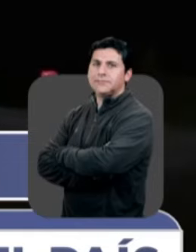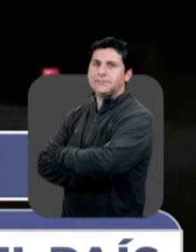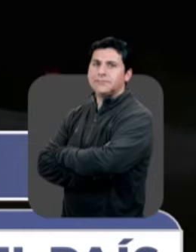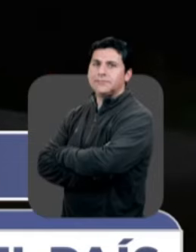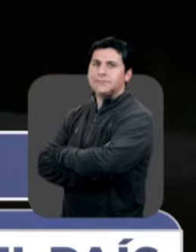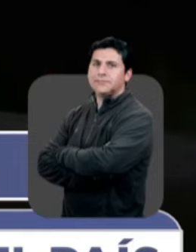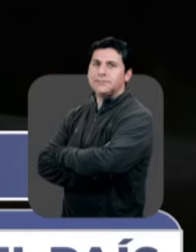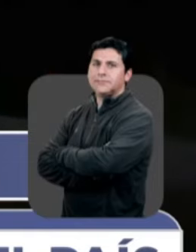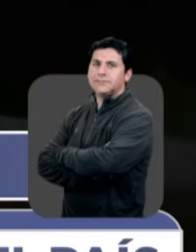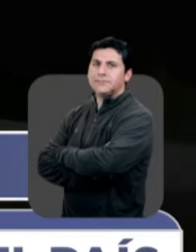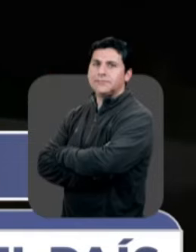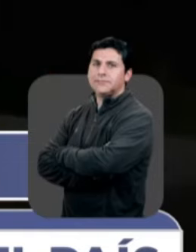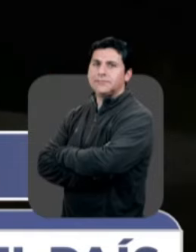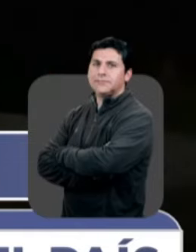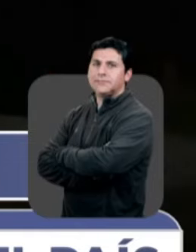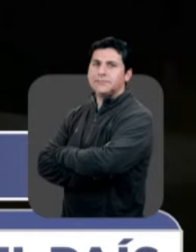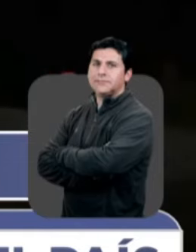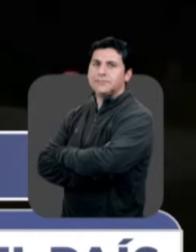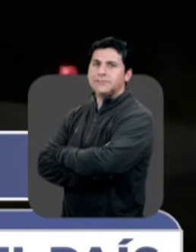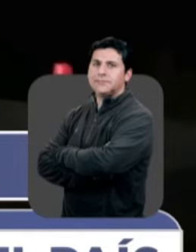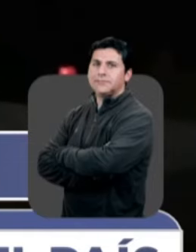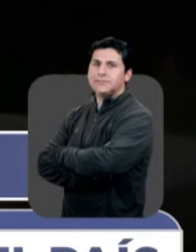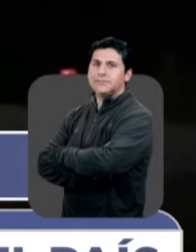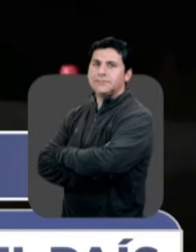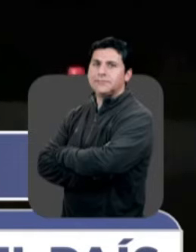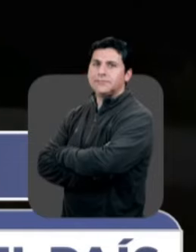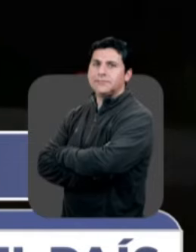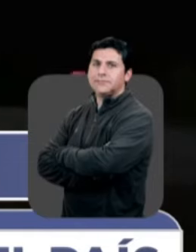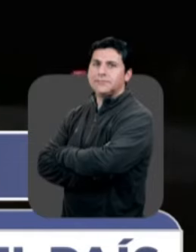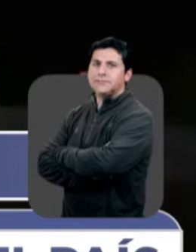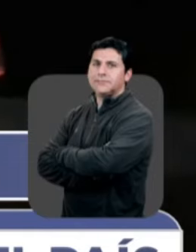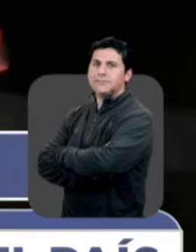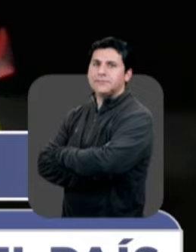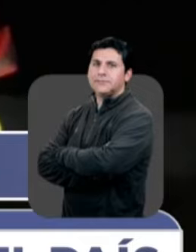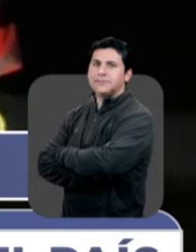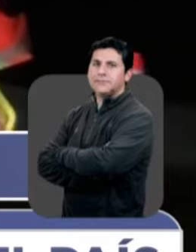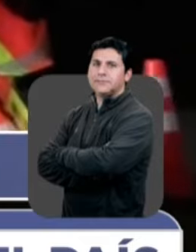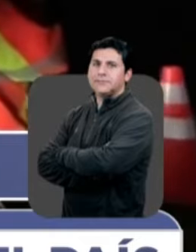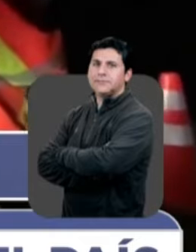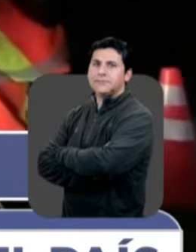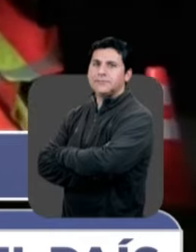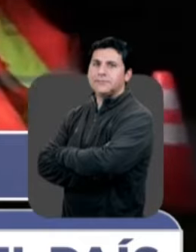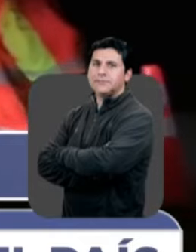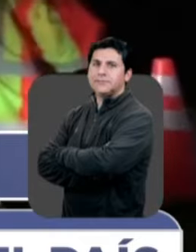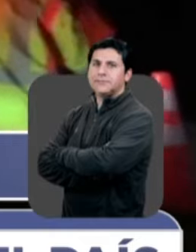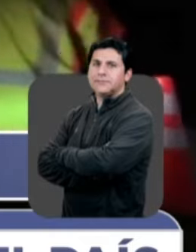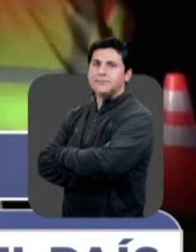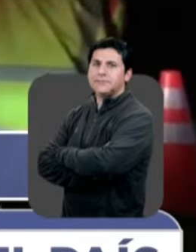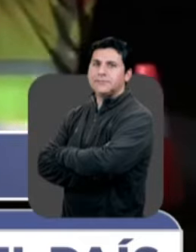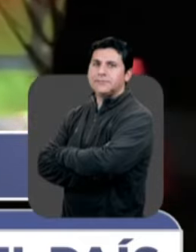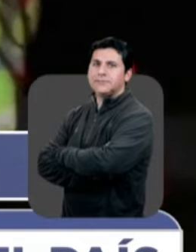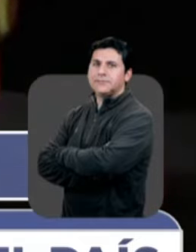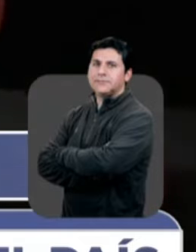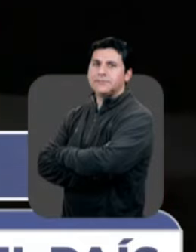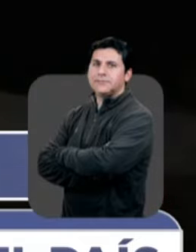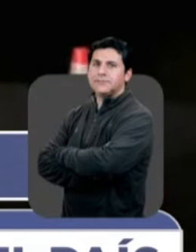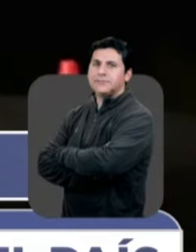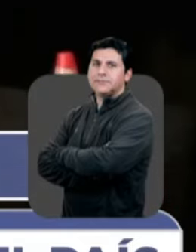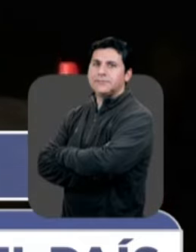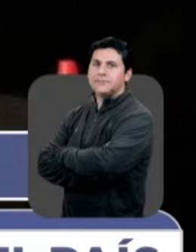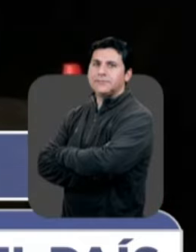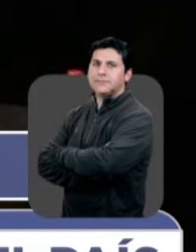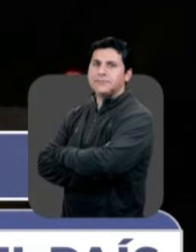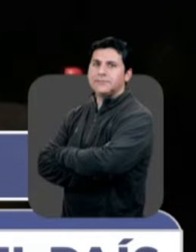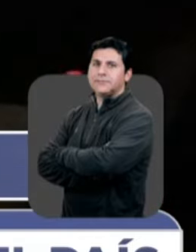lo que estamos esperando, tener más detalles respecto a qué se trataría estas dos personas, si serían adultos son menores de edad, aparentemente serían adultos de aproximadamente unos 20-25 años,